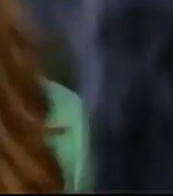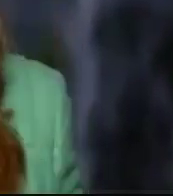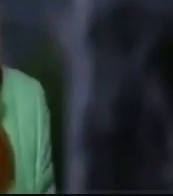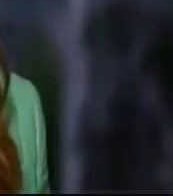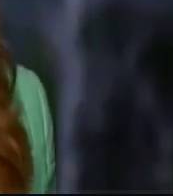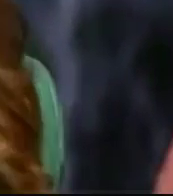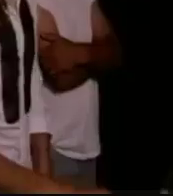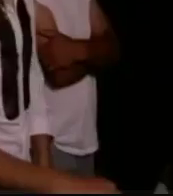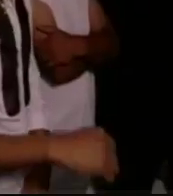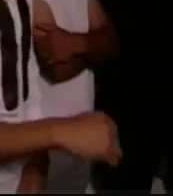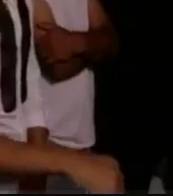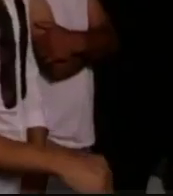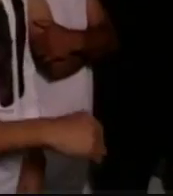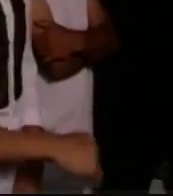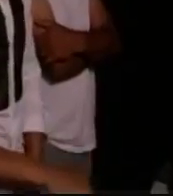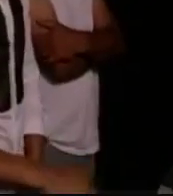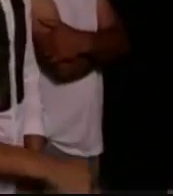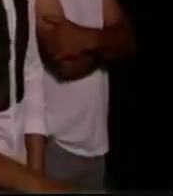dame un poco más.